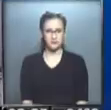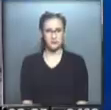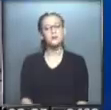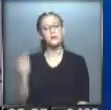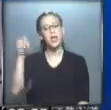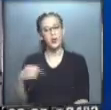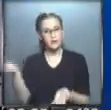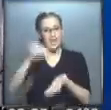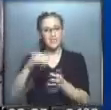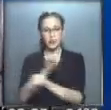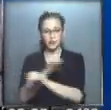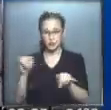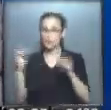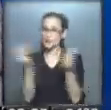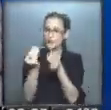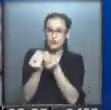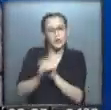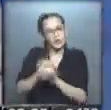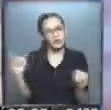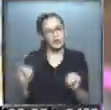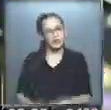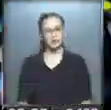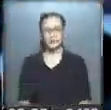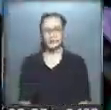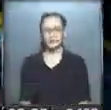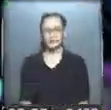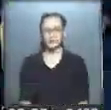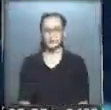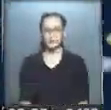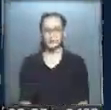Y ahora tenemos más información en este picado de noticias.